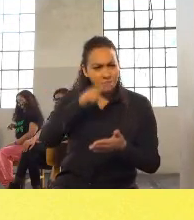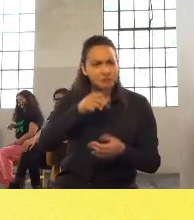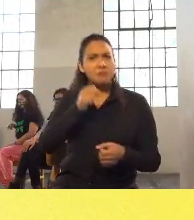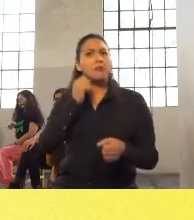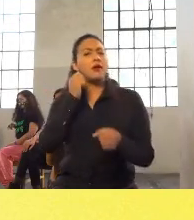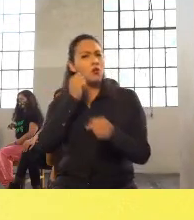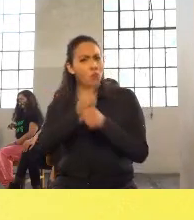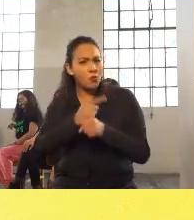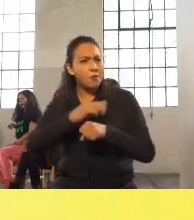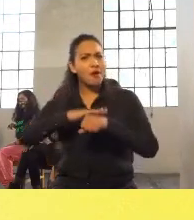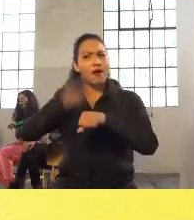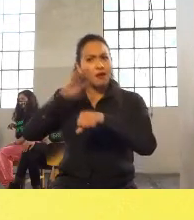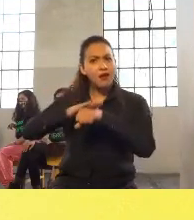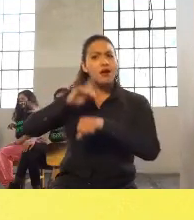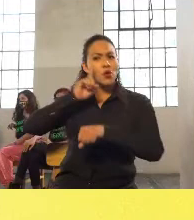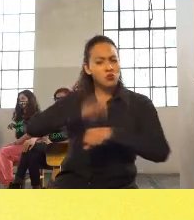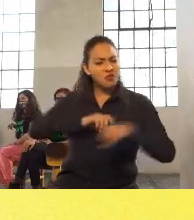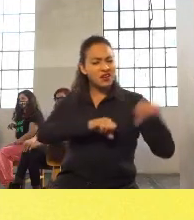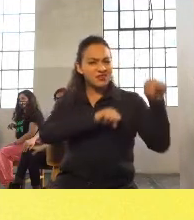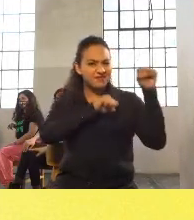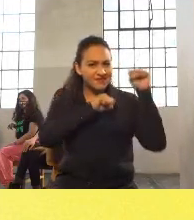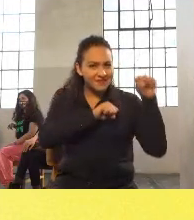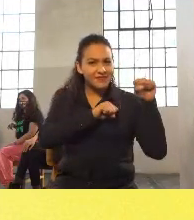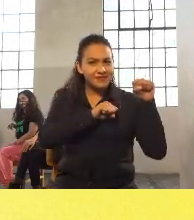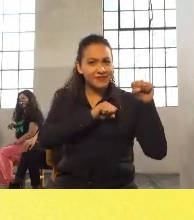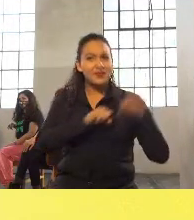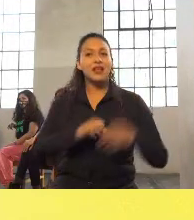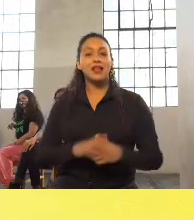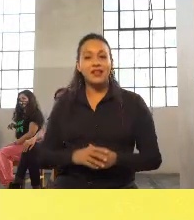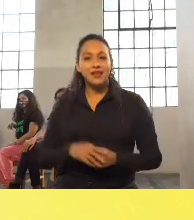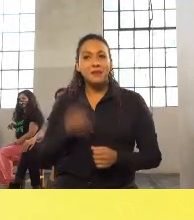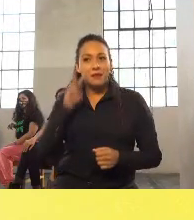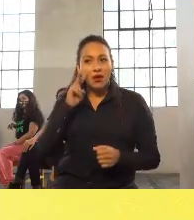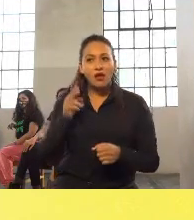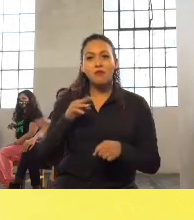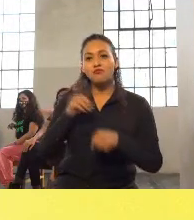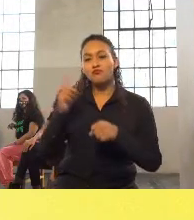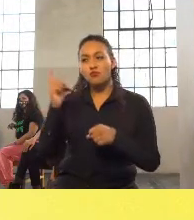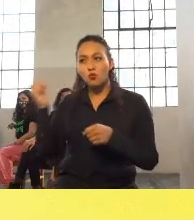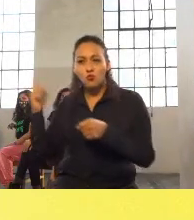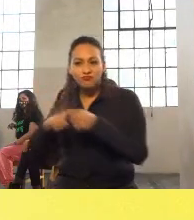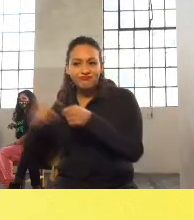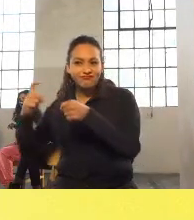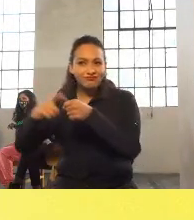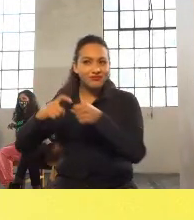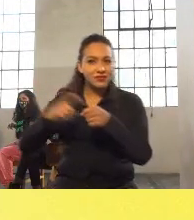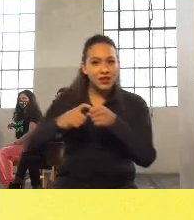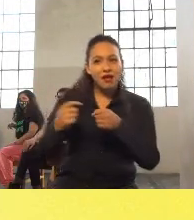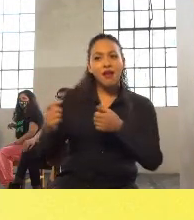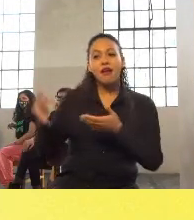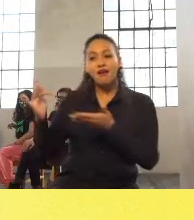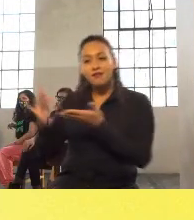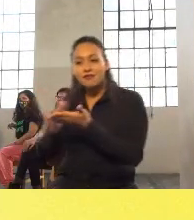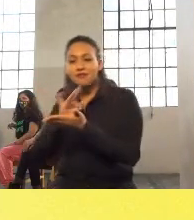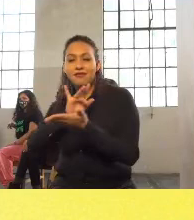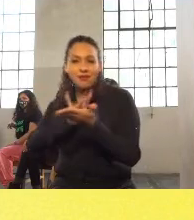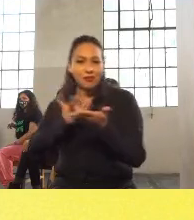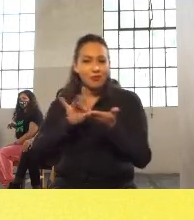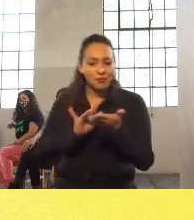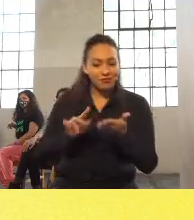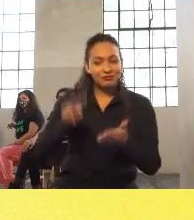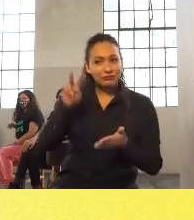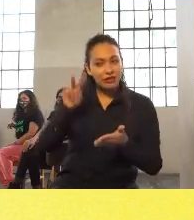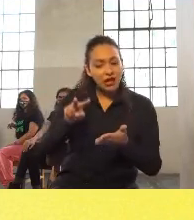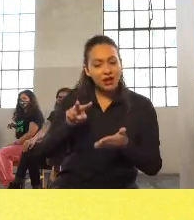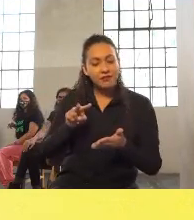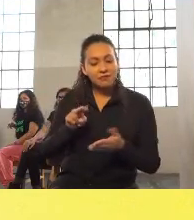hasta enunciarse feminista, o sea, desde ella empezaste mal una relación, en muchos contextos, hayan visto